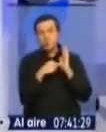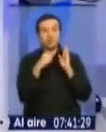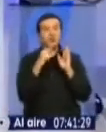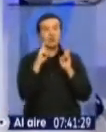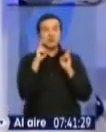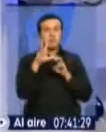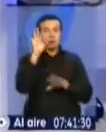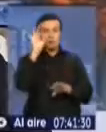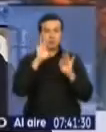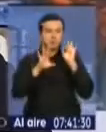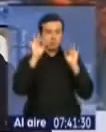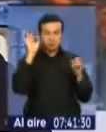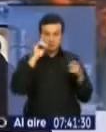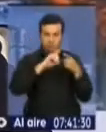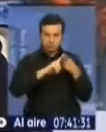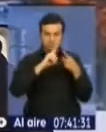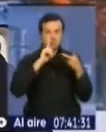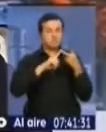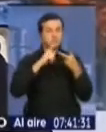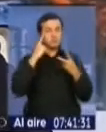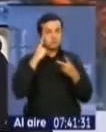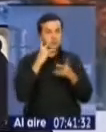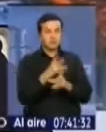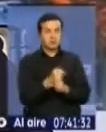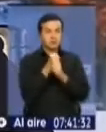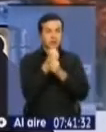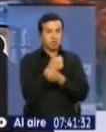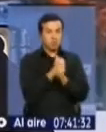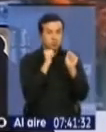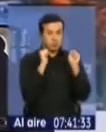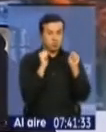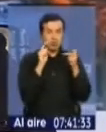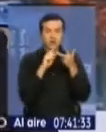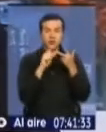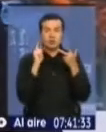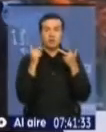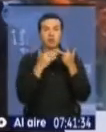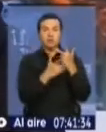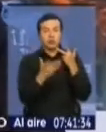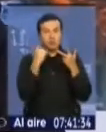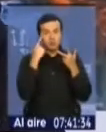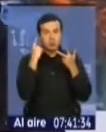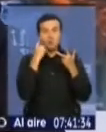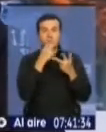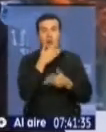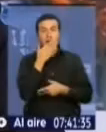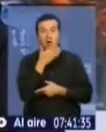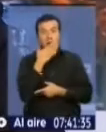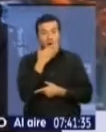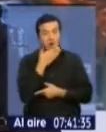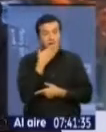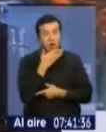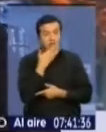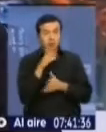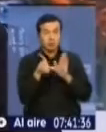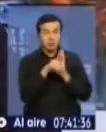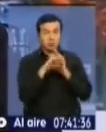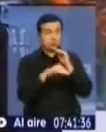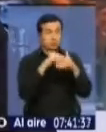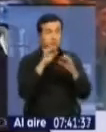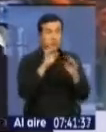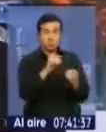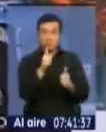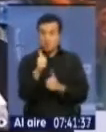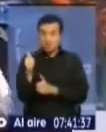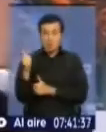de designación. Dos, el tema del blindaje de la autonomía. Tres, el sistema de oralidad está funcionando, el código de proceso está